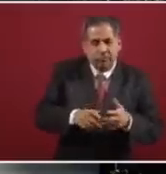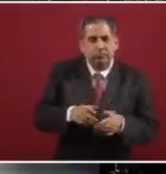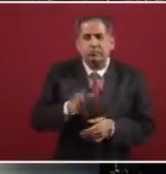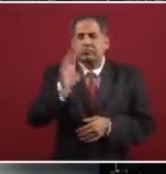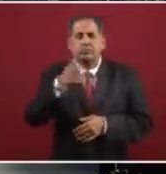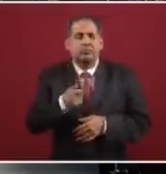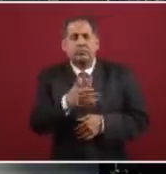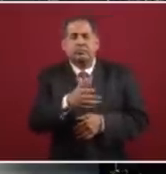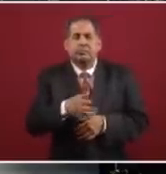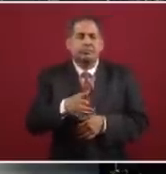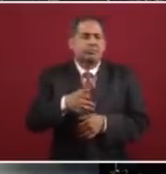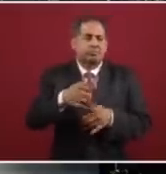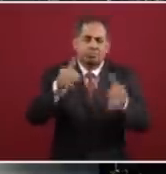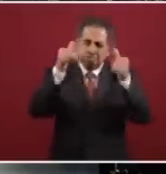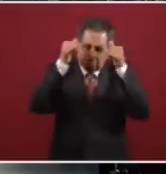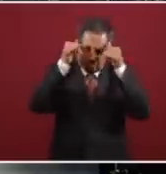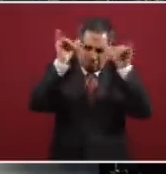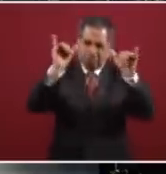viejo,